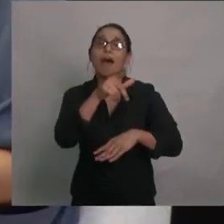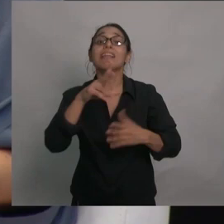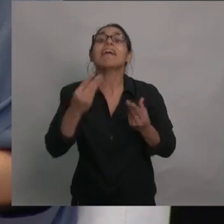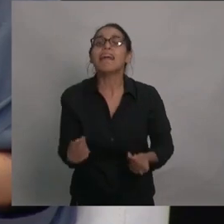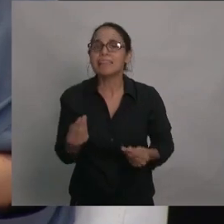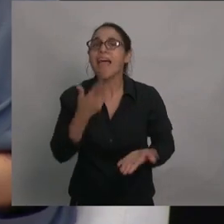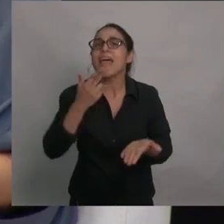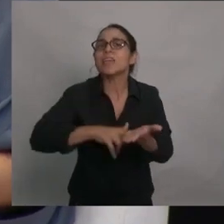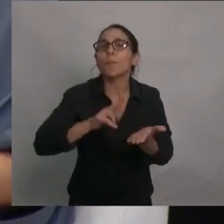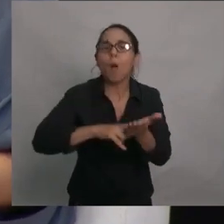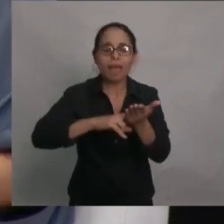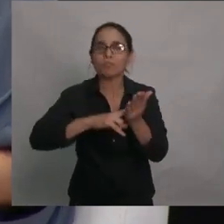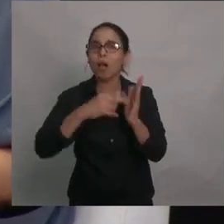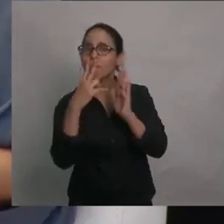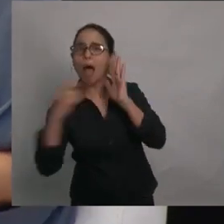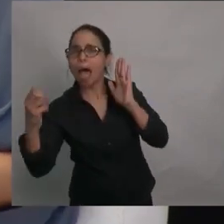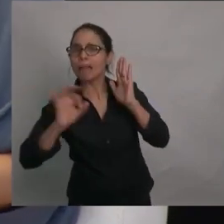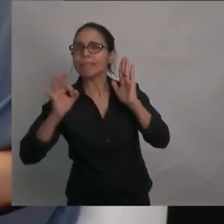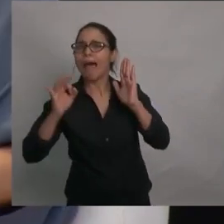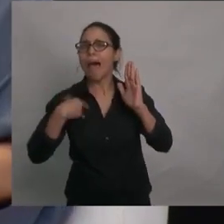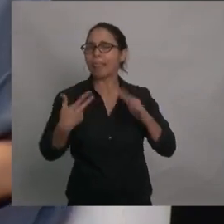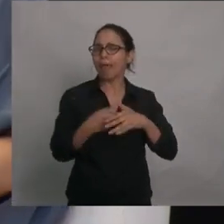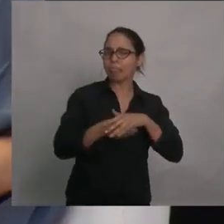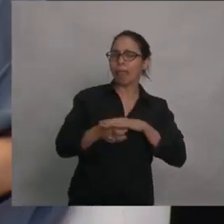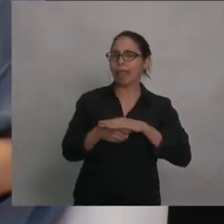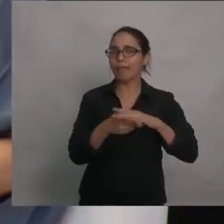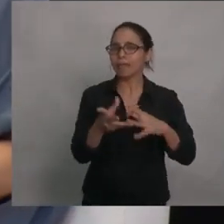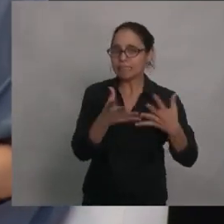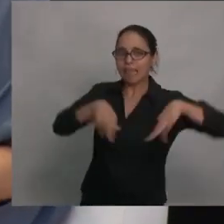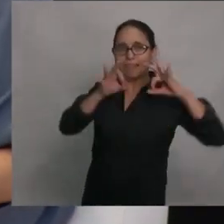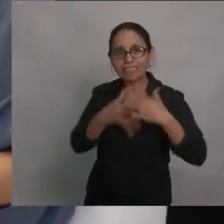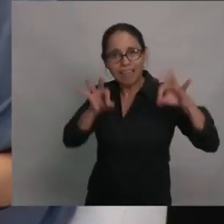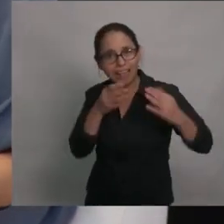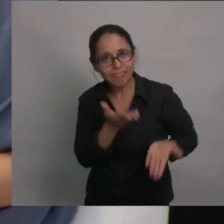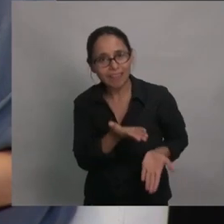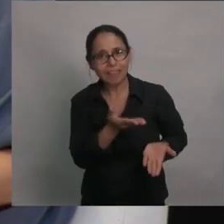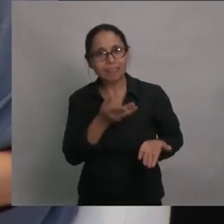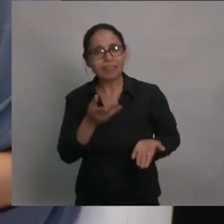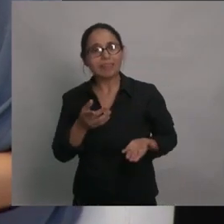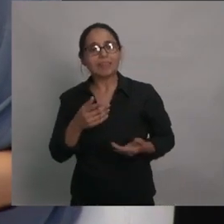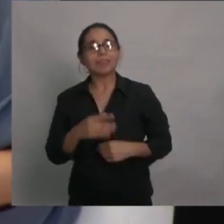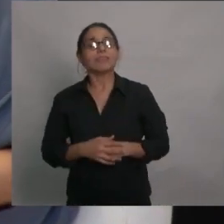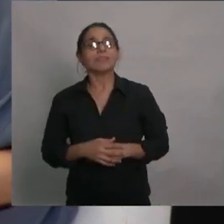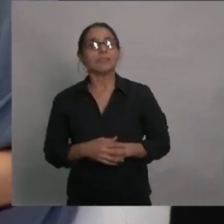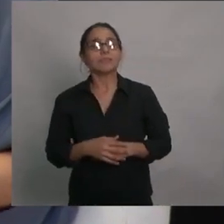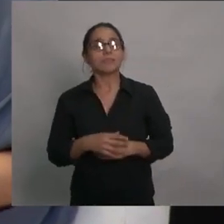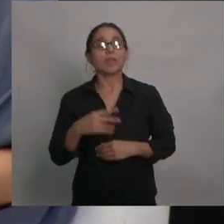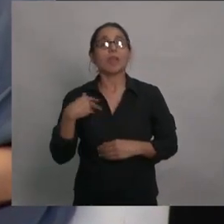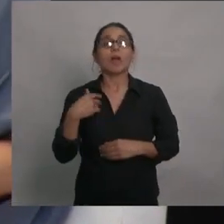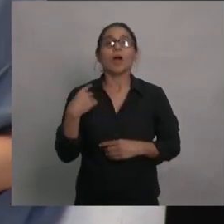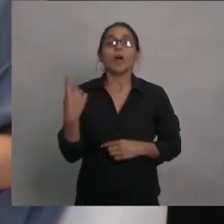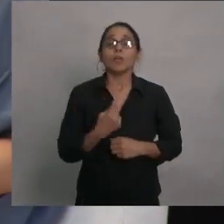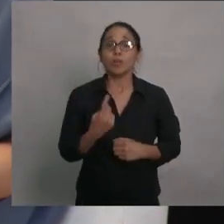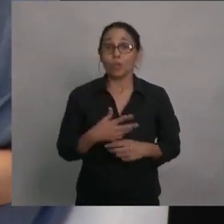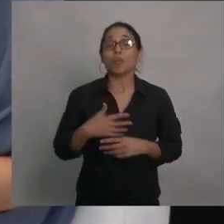fiscal. En Europa tenemos un montón de formaciones ultras, en 39 en